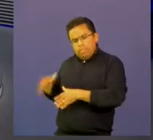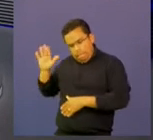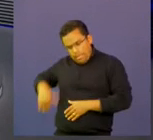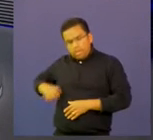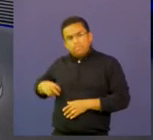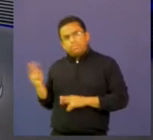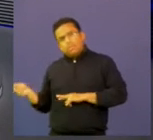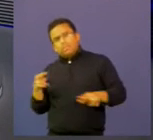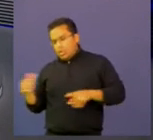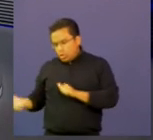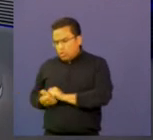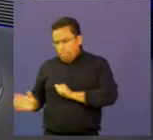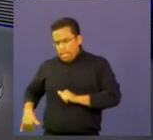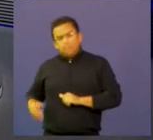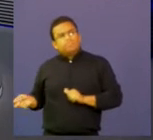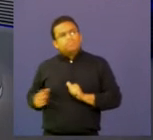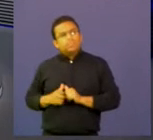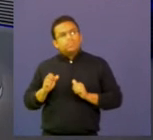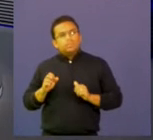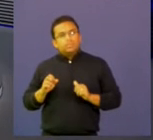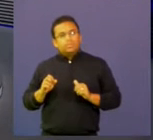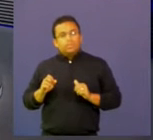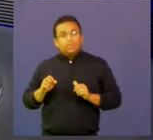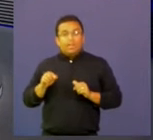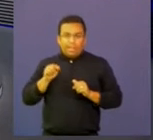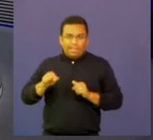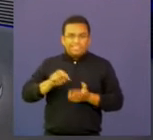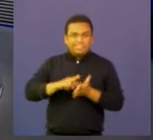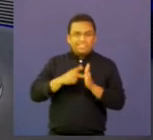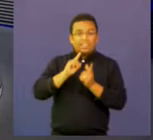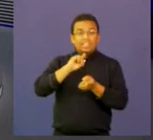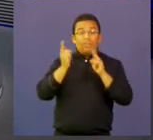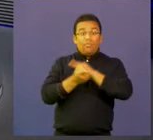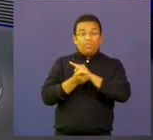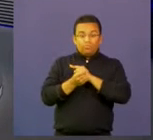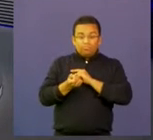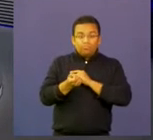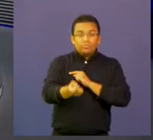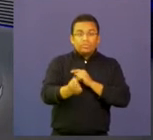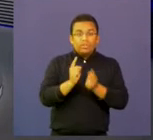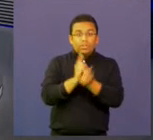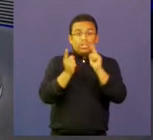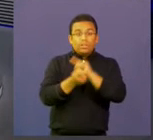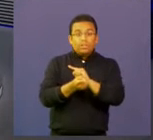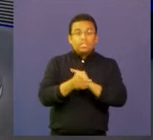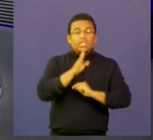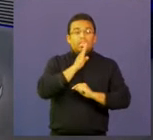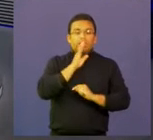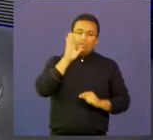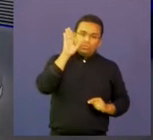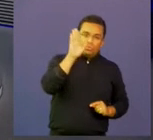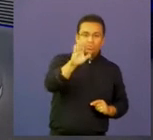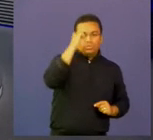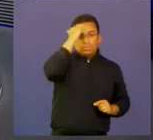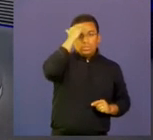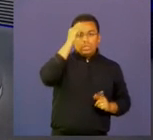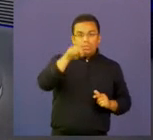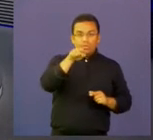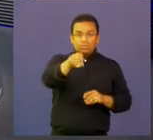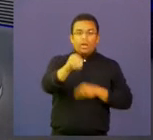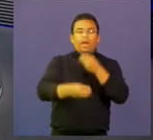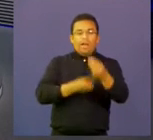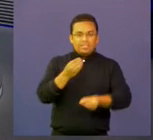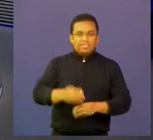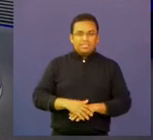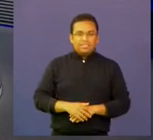vamos a ver esto juntos. Porque la transformación del país, lo que se viene, depende de ustedes y de lo que puedan hacer. Así